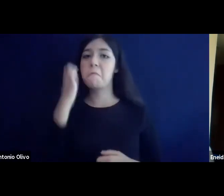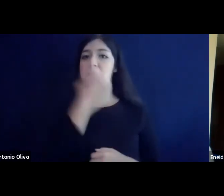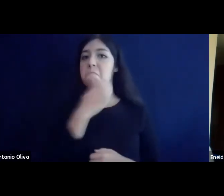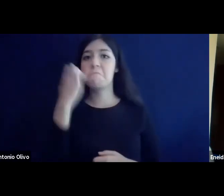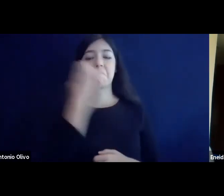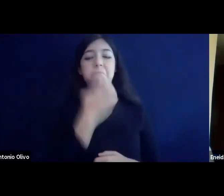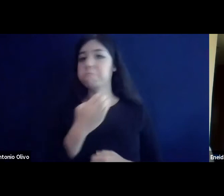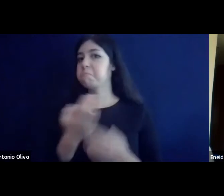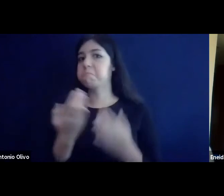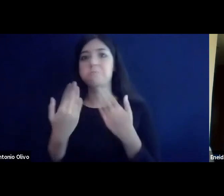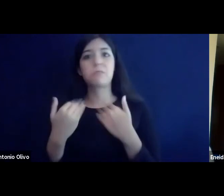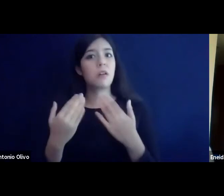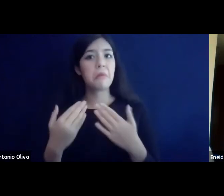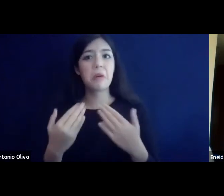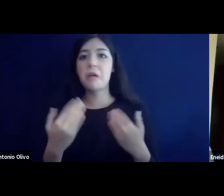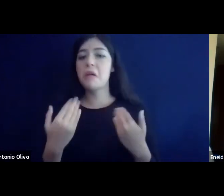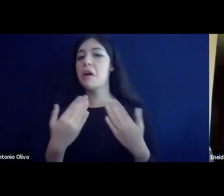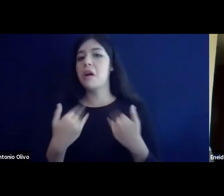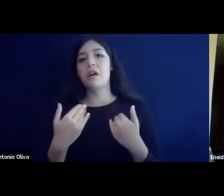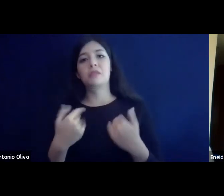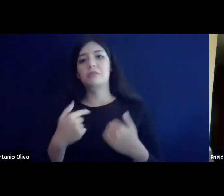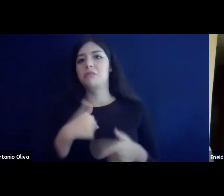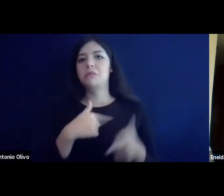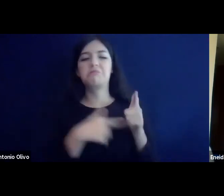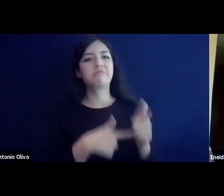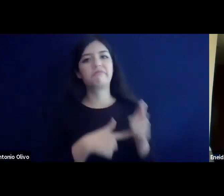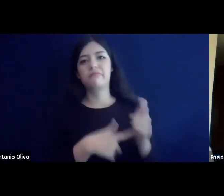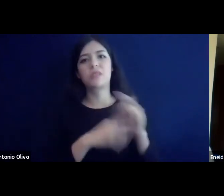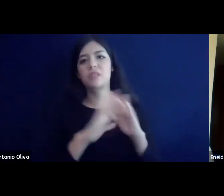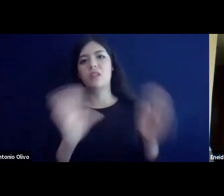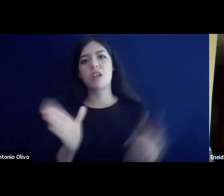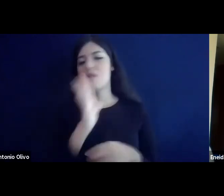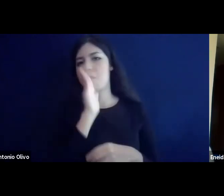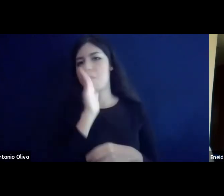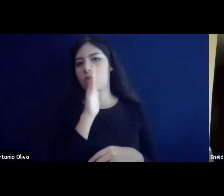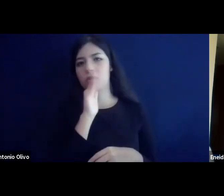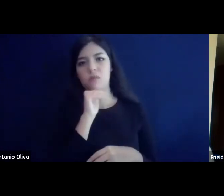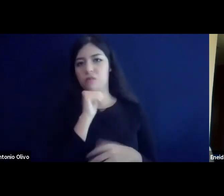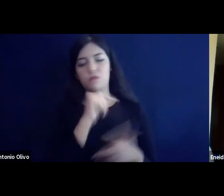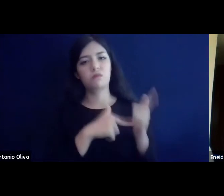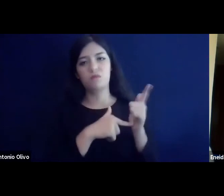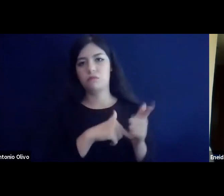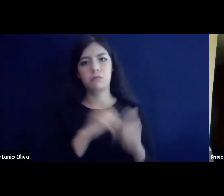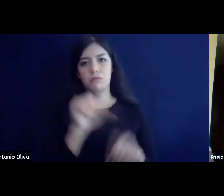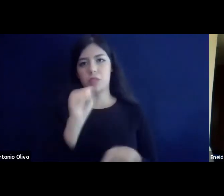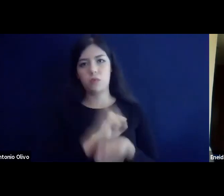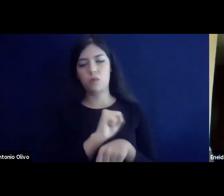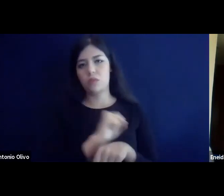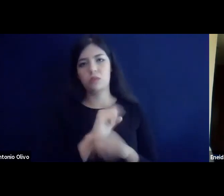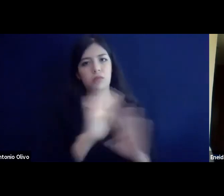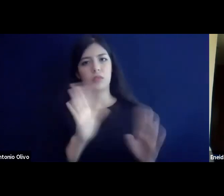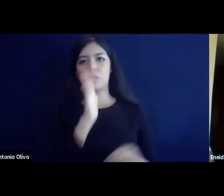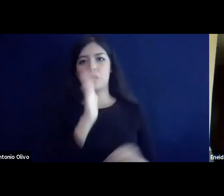en muchas partes. Yo ya no pude continuar con mi secundaria hasta unos 3 años